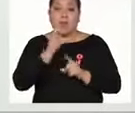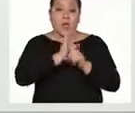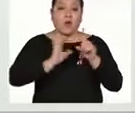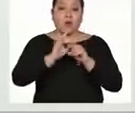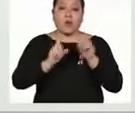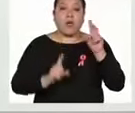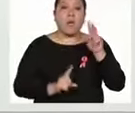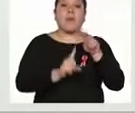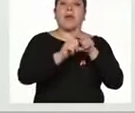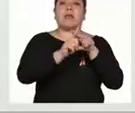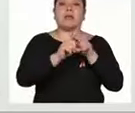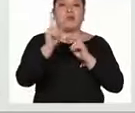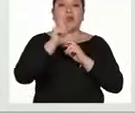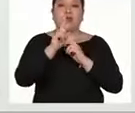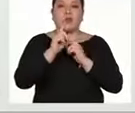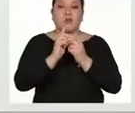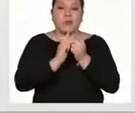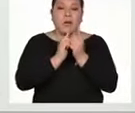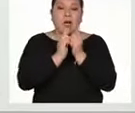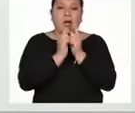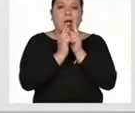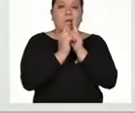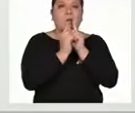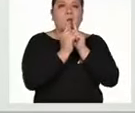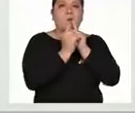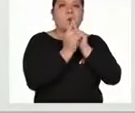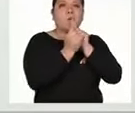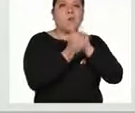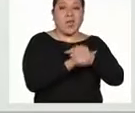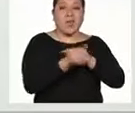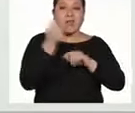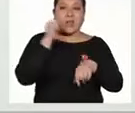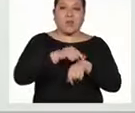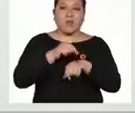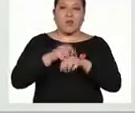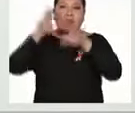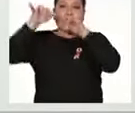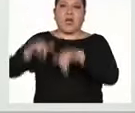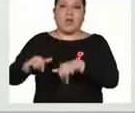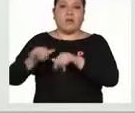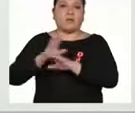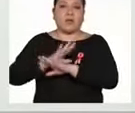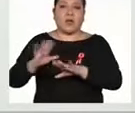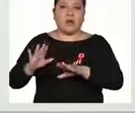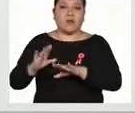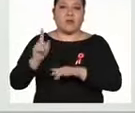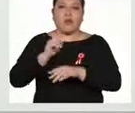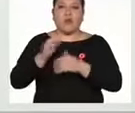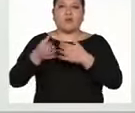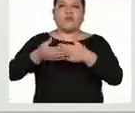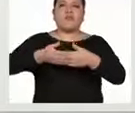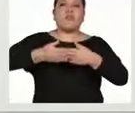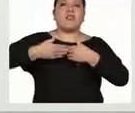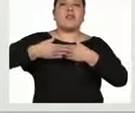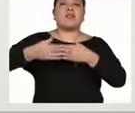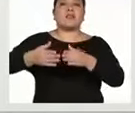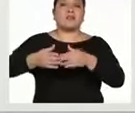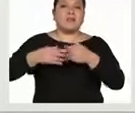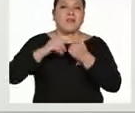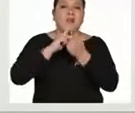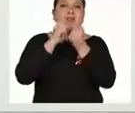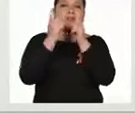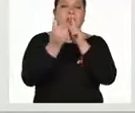mañana. Se va moldeando con el paso del tiempo y no es algo estático y rígido, sino dinámico y siempre